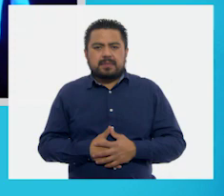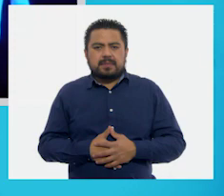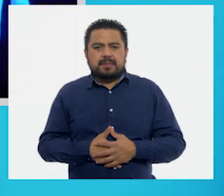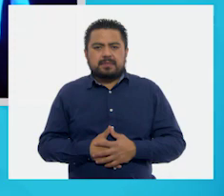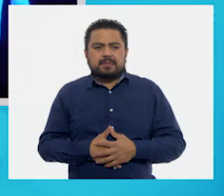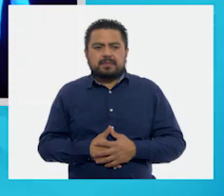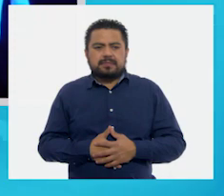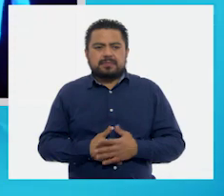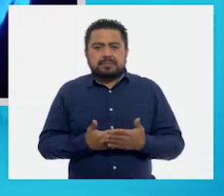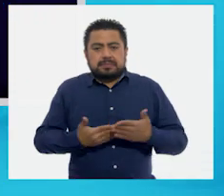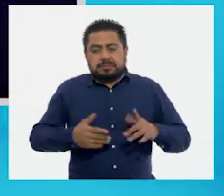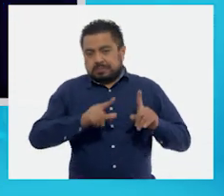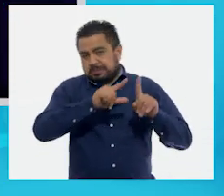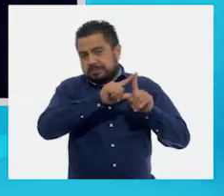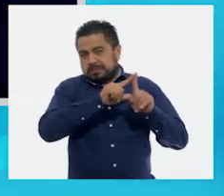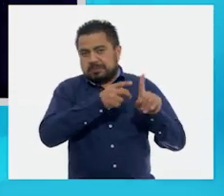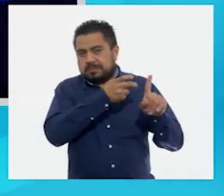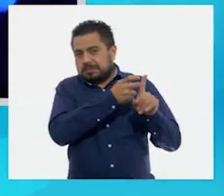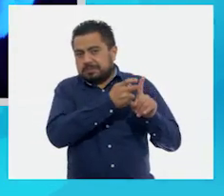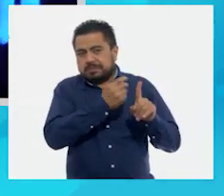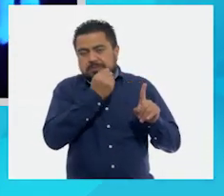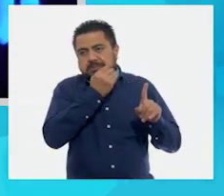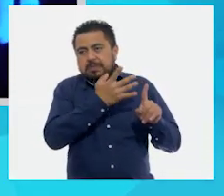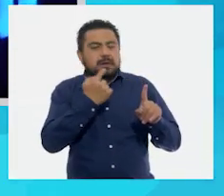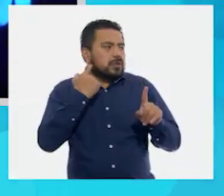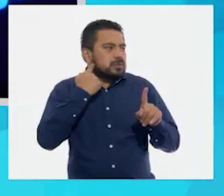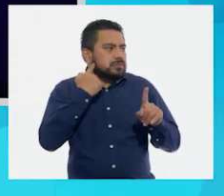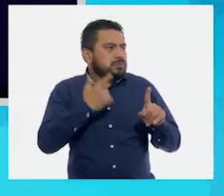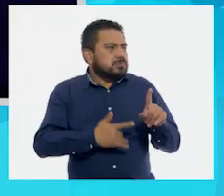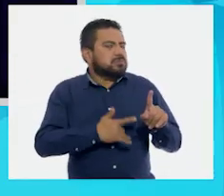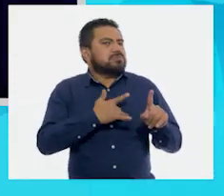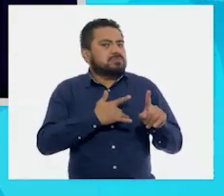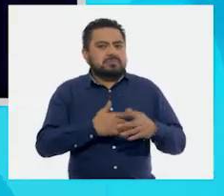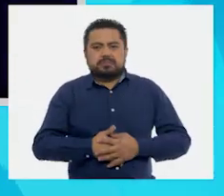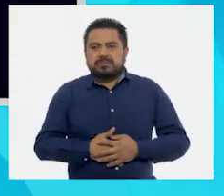Vamos a ponerle un triángulo a este bello sonido.